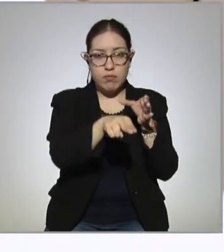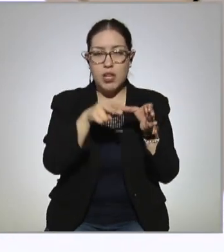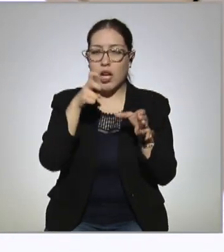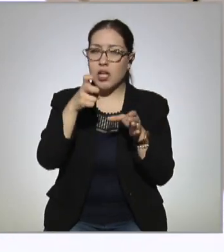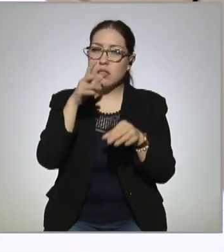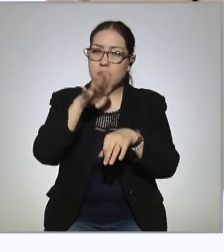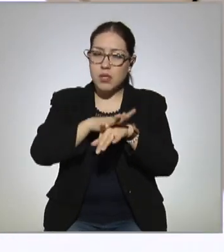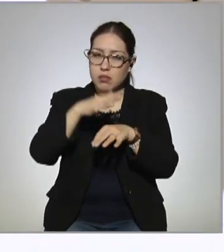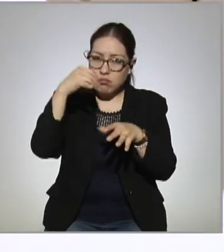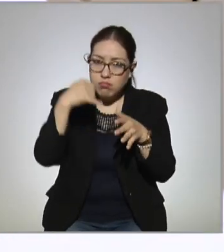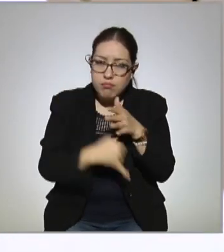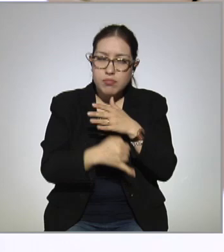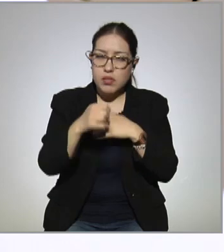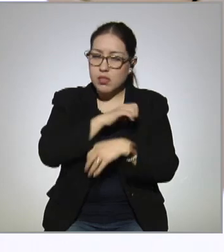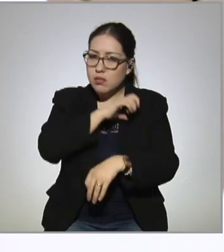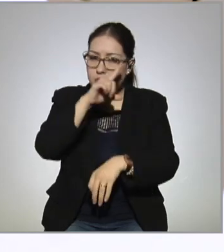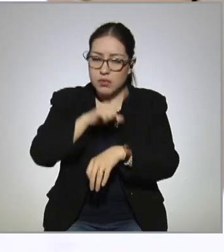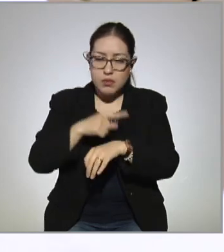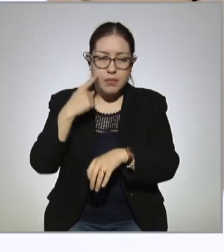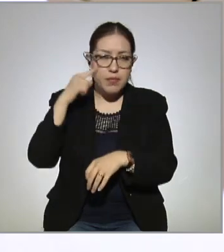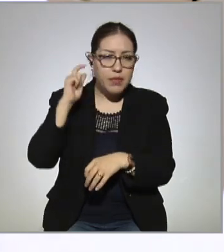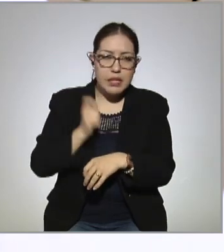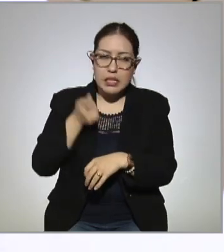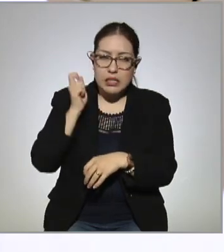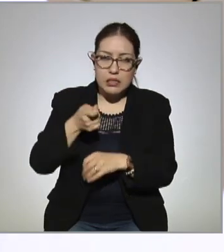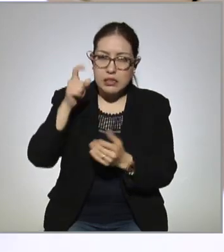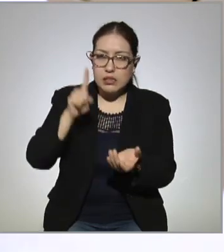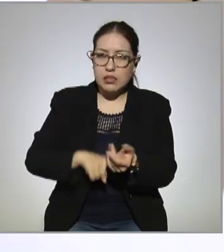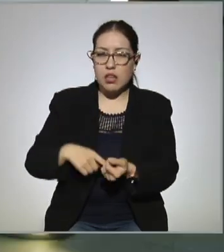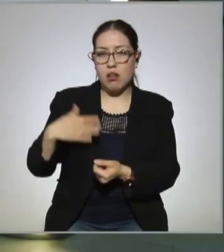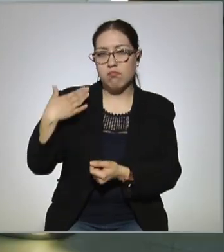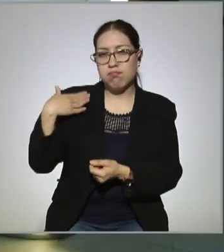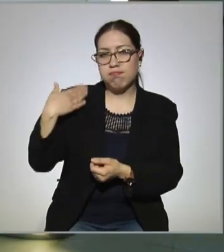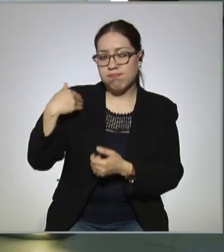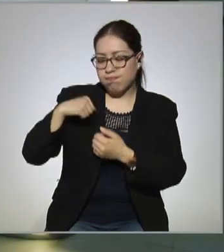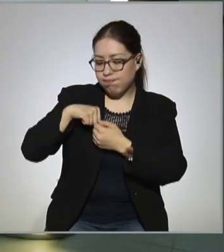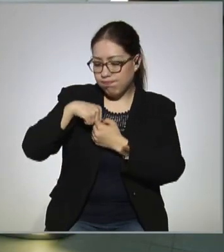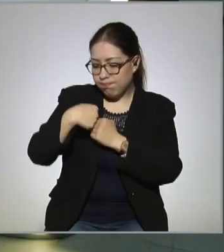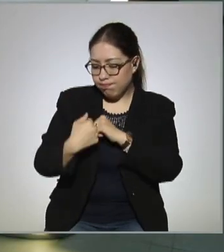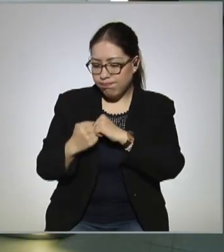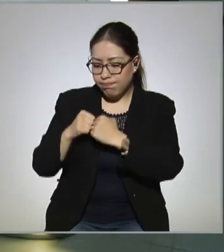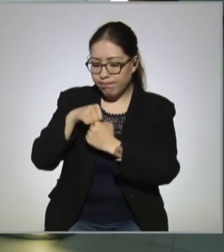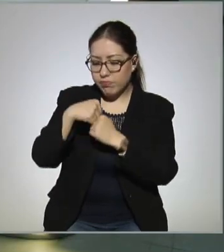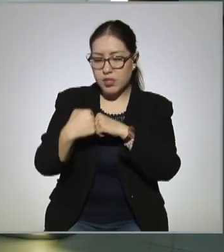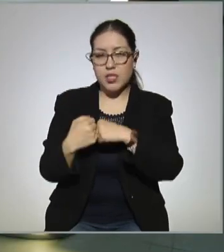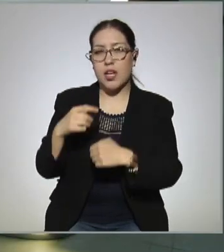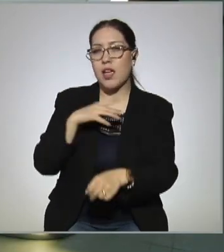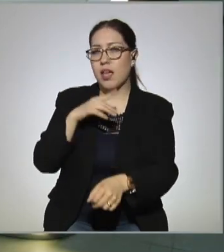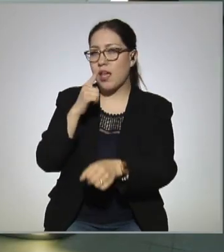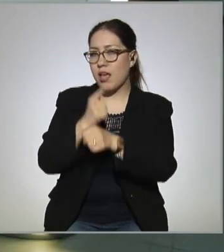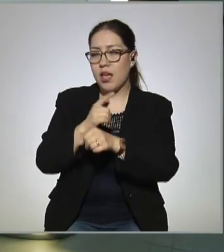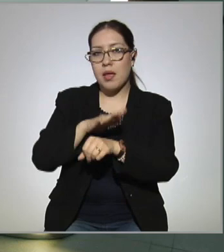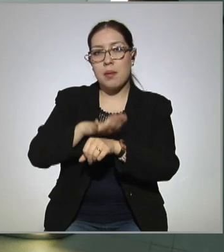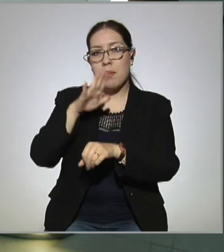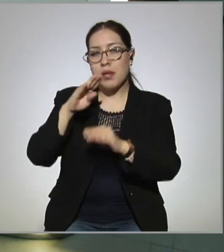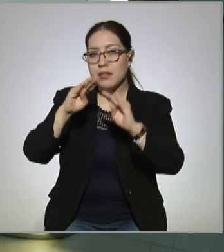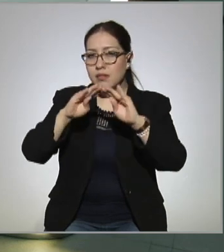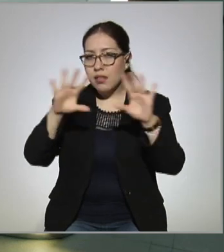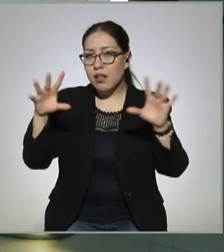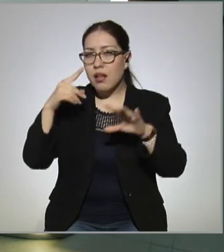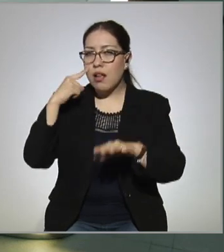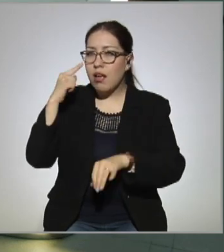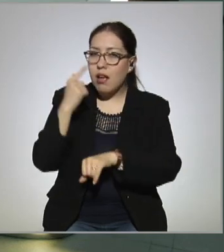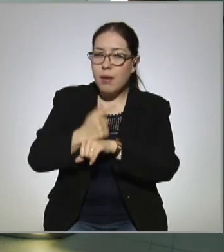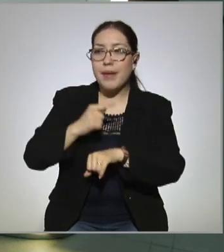detallado que nos va a mostrar qué es lo que está pasando con el mango rotador y nos va a poder dar una imagen más clara de que